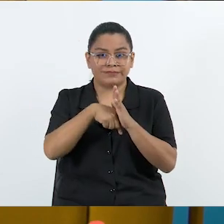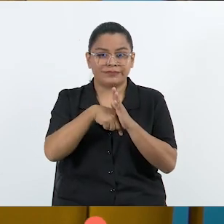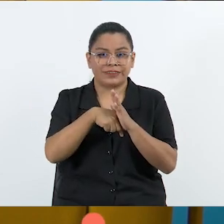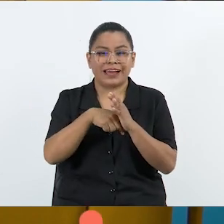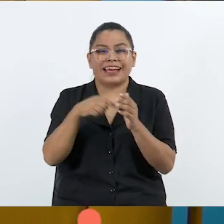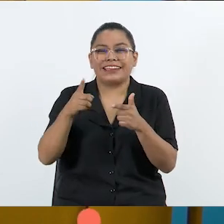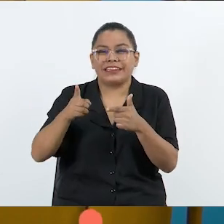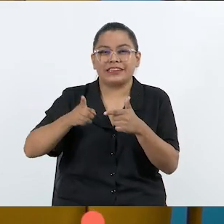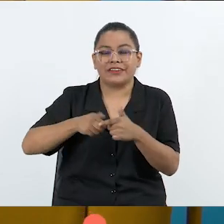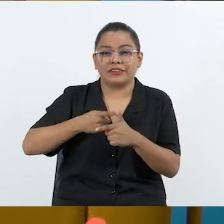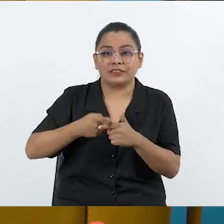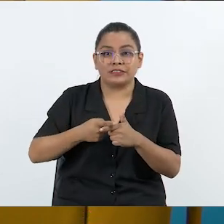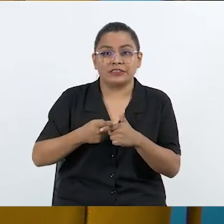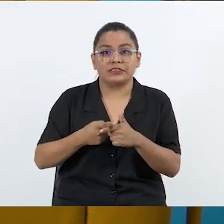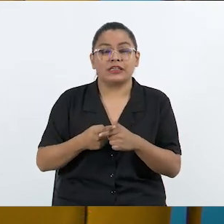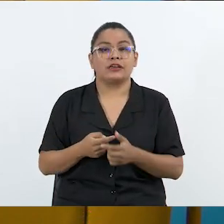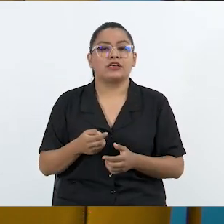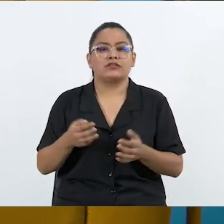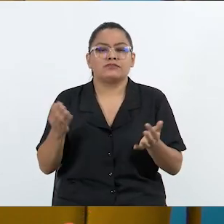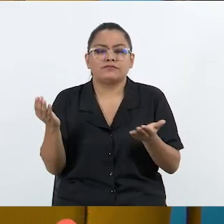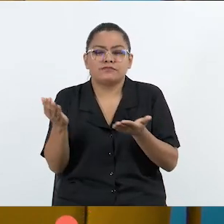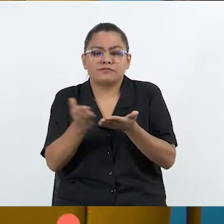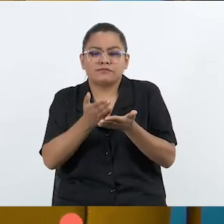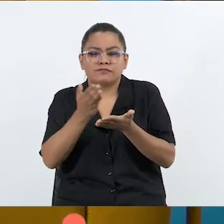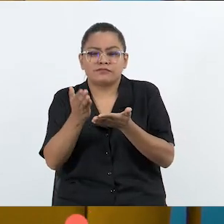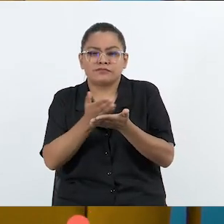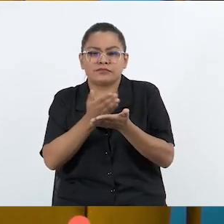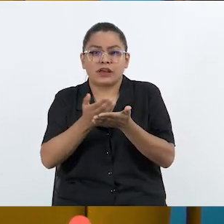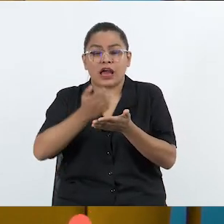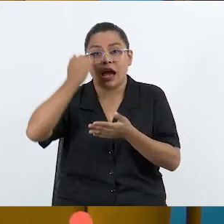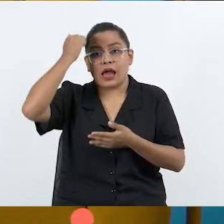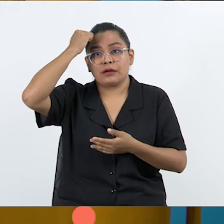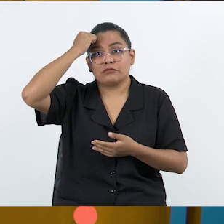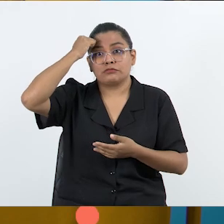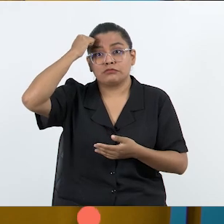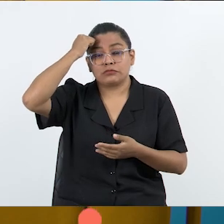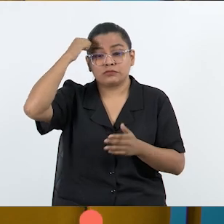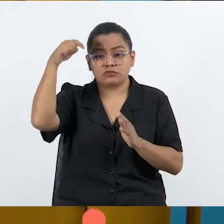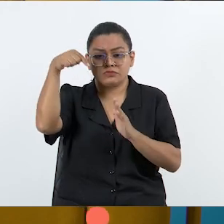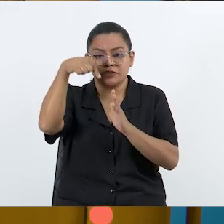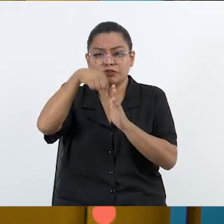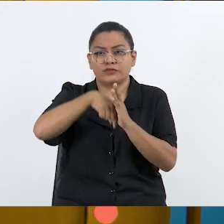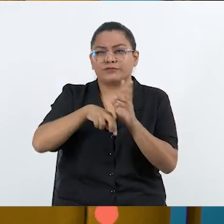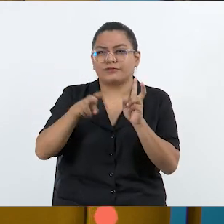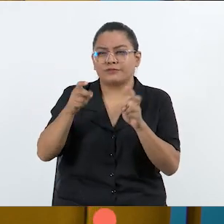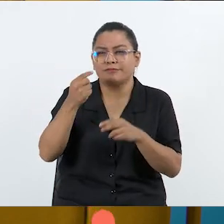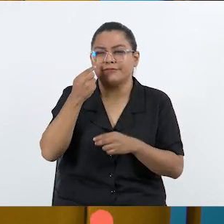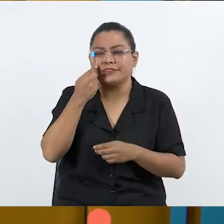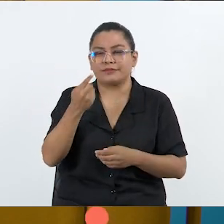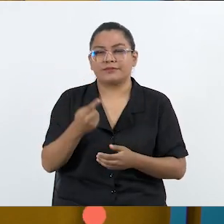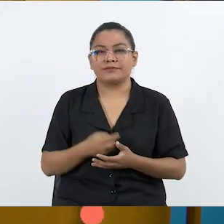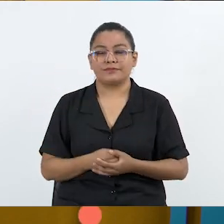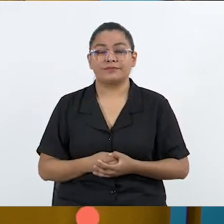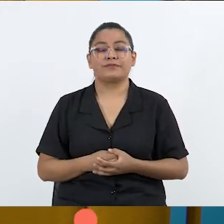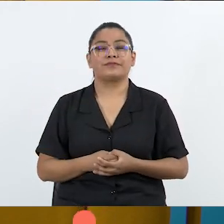profundo. Dicho esto, estudiamos una rama del aprendizaje que aborda a profundidad este tema.